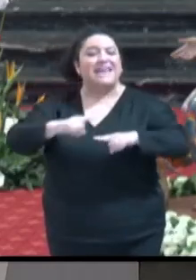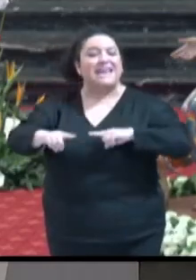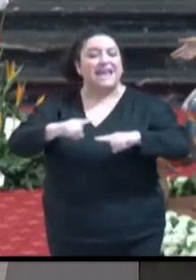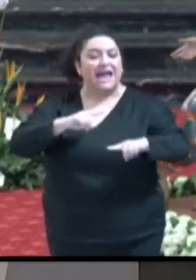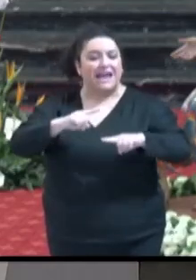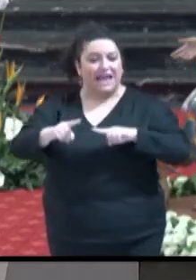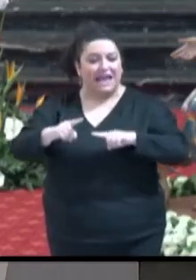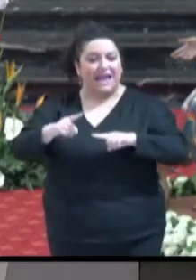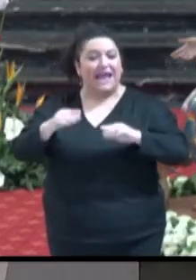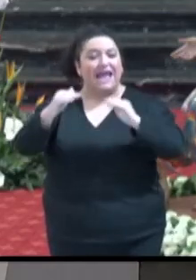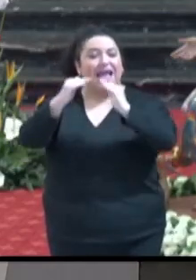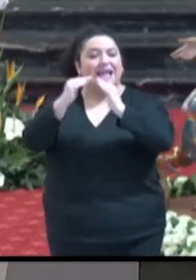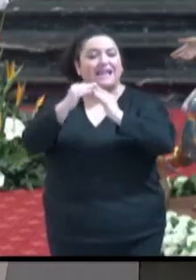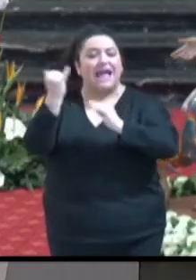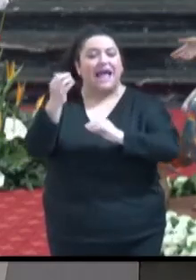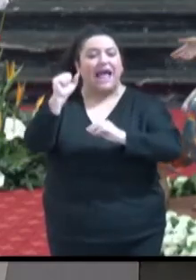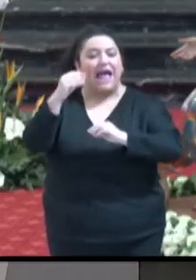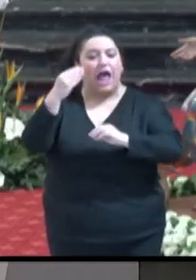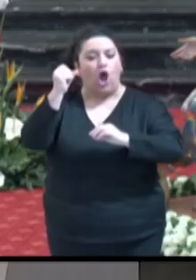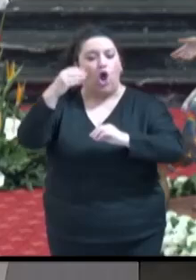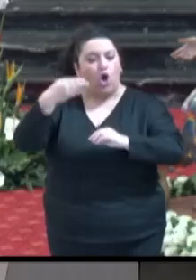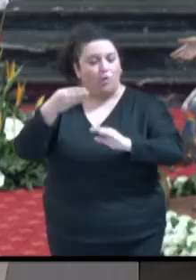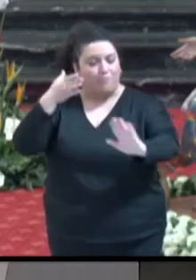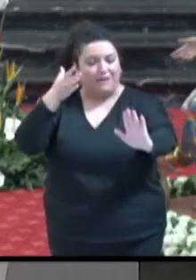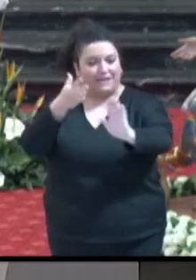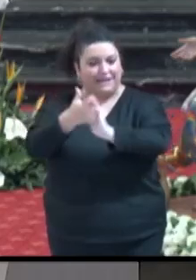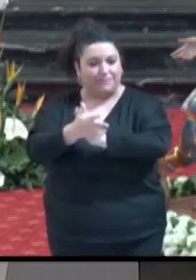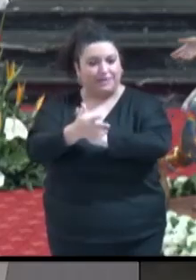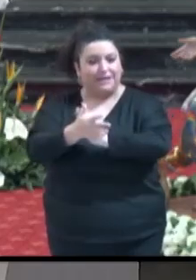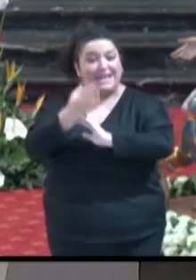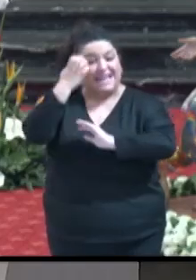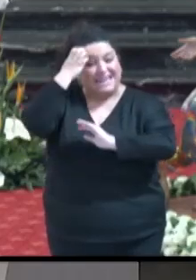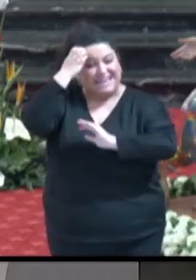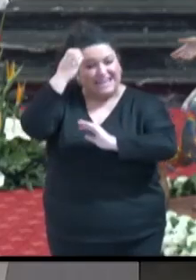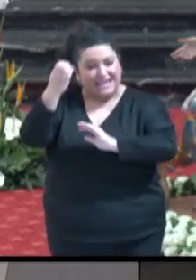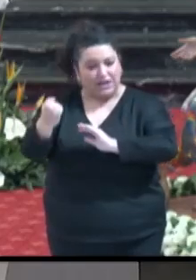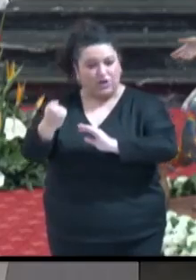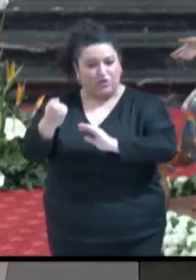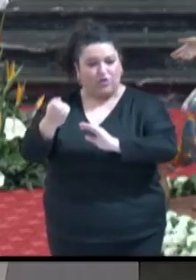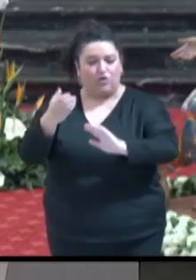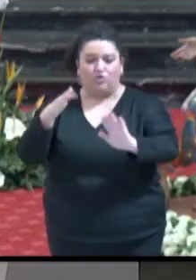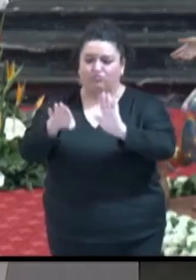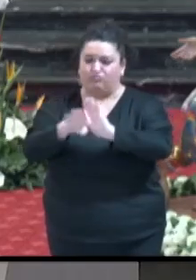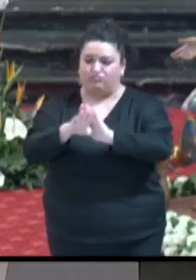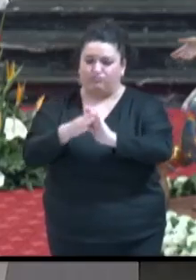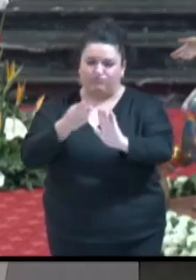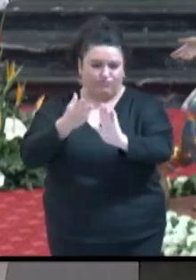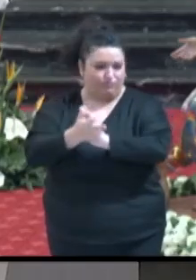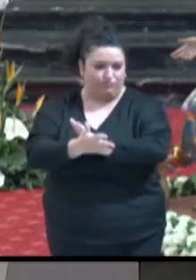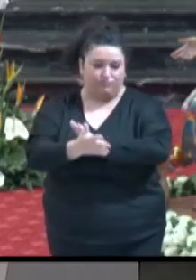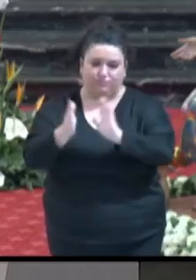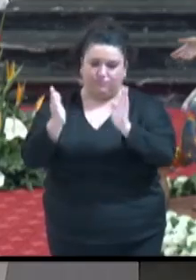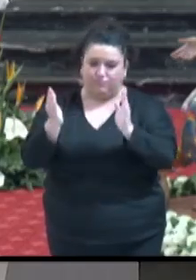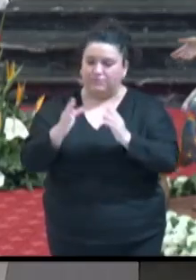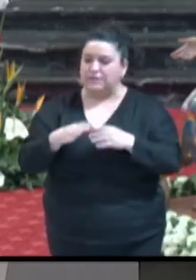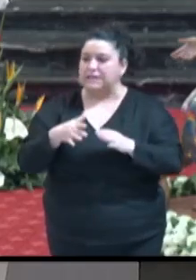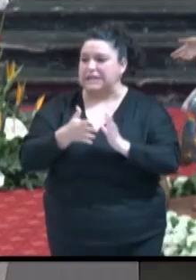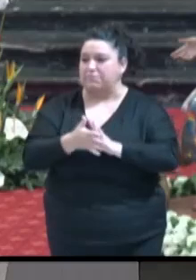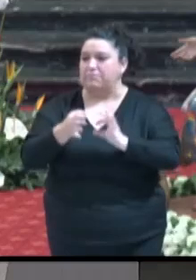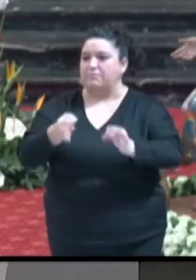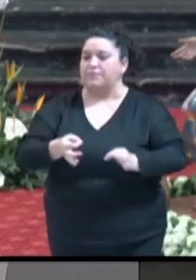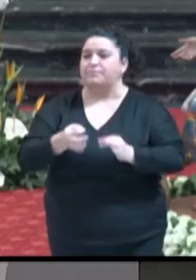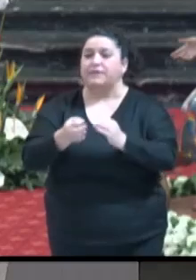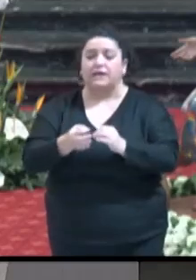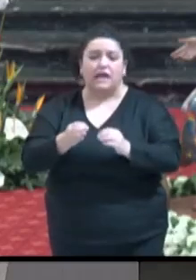para siempre y su reino no tendrá fin es lo que hemos escuchado en la